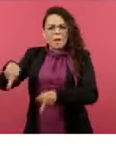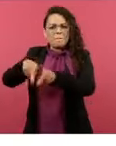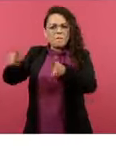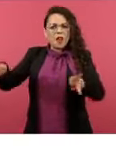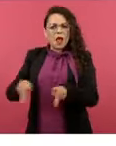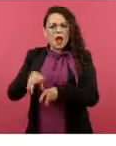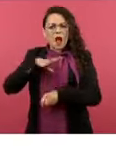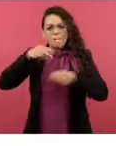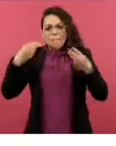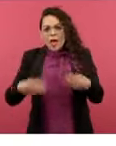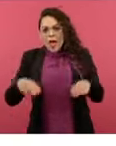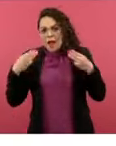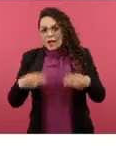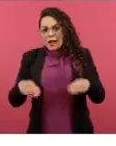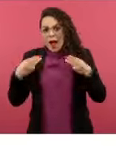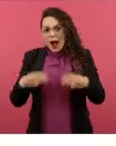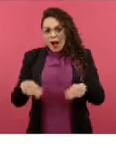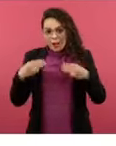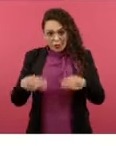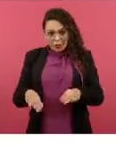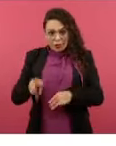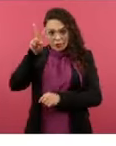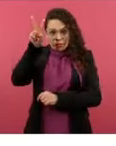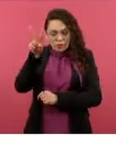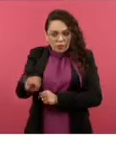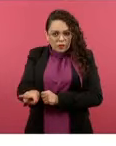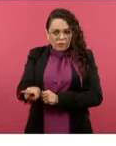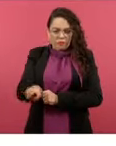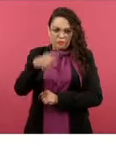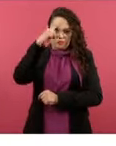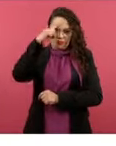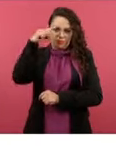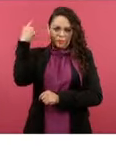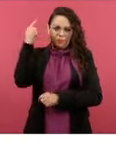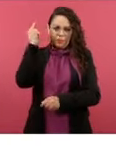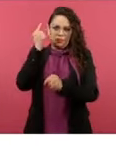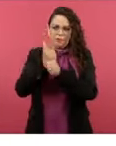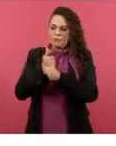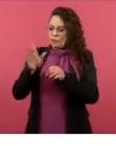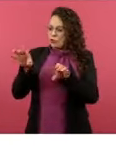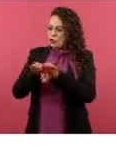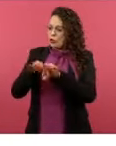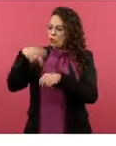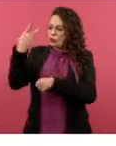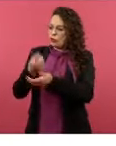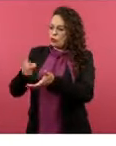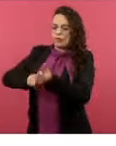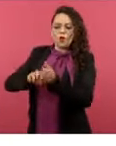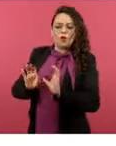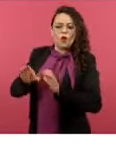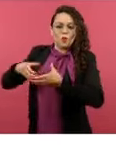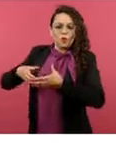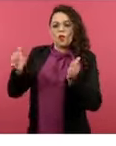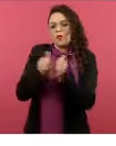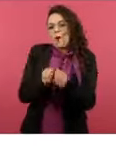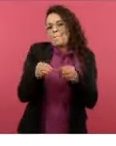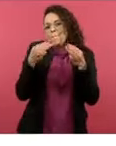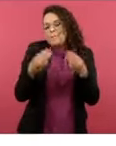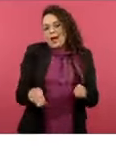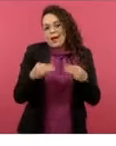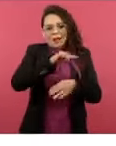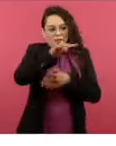más emblemático para identificar a una comunidad que un mercado? El campo formativo al que pertenece este proyecto, que